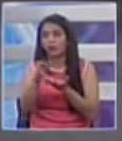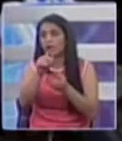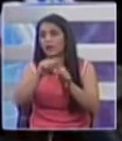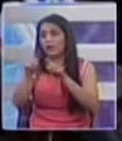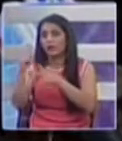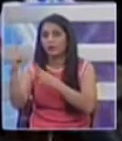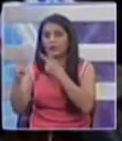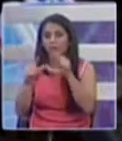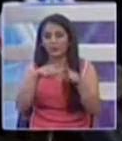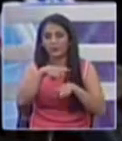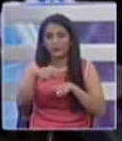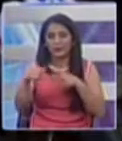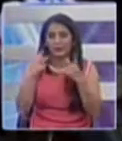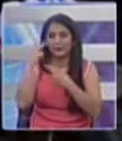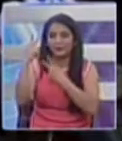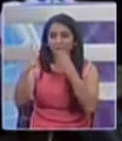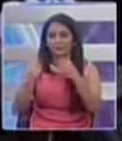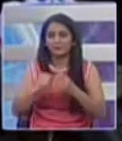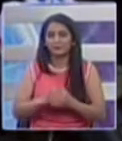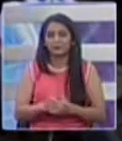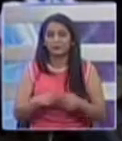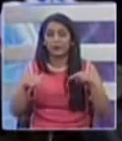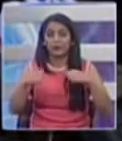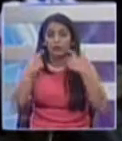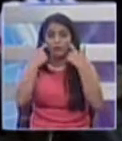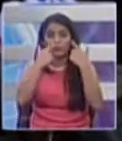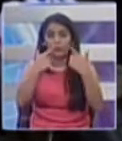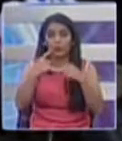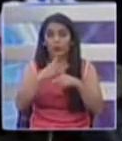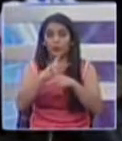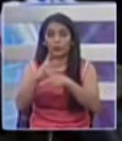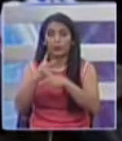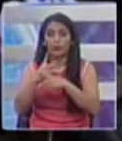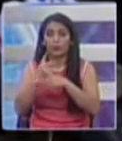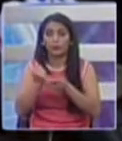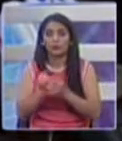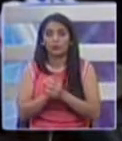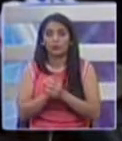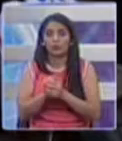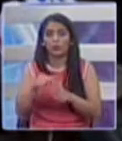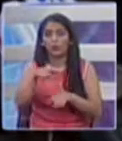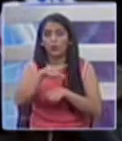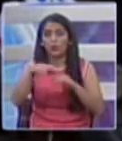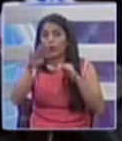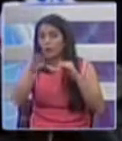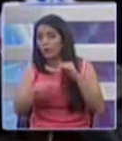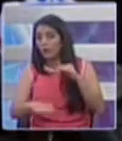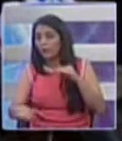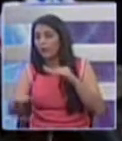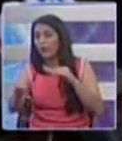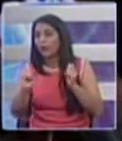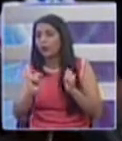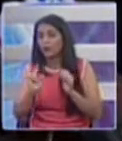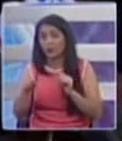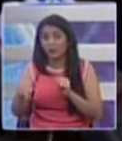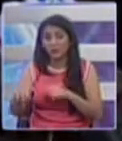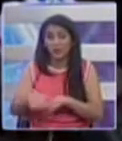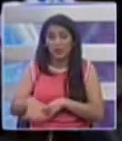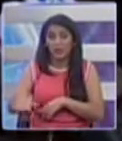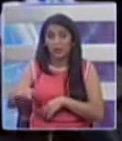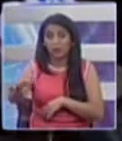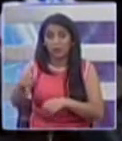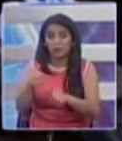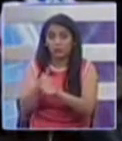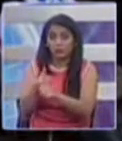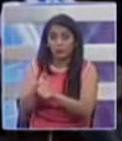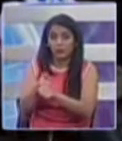orientales. Informarles que estamos monitoreando sobre todo las zonas bajas, donde tenemos ya informes de ríos crecidos, sobre todo en las zonas bajas